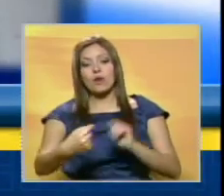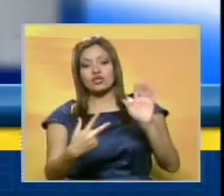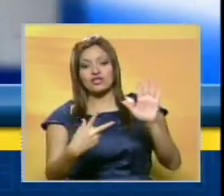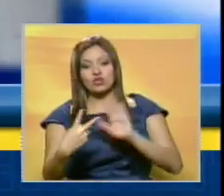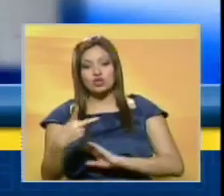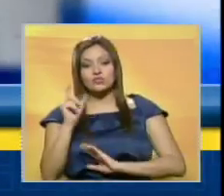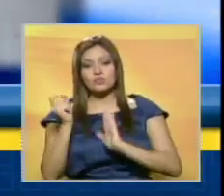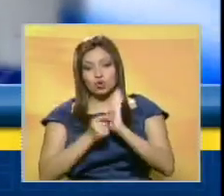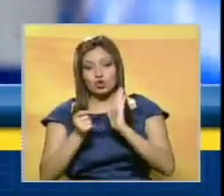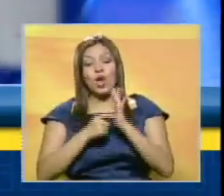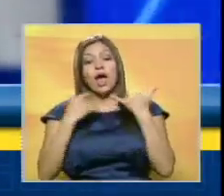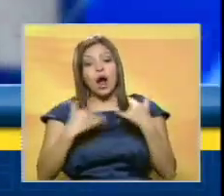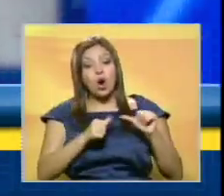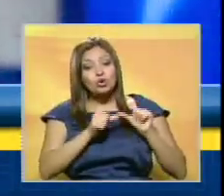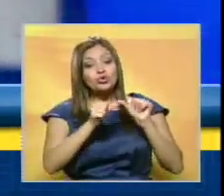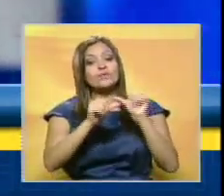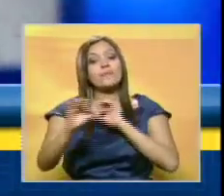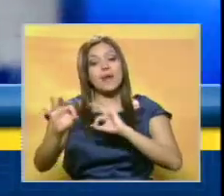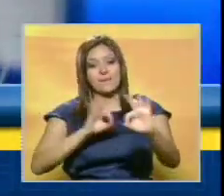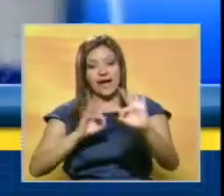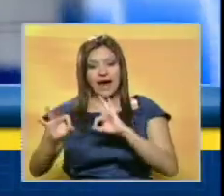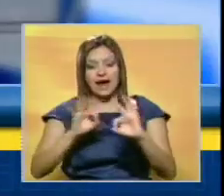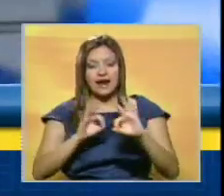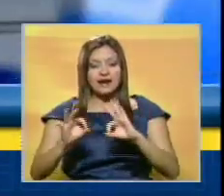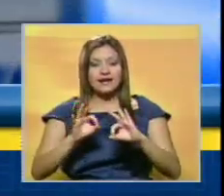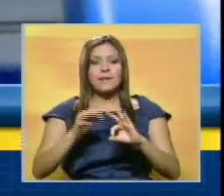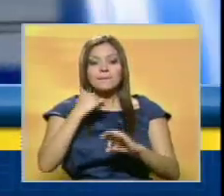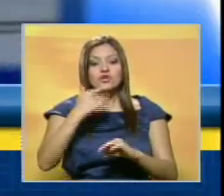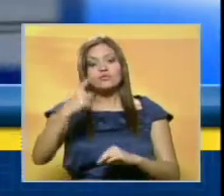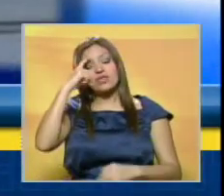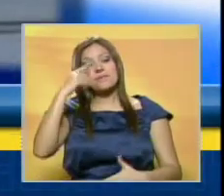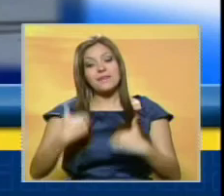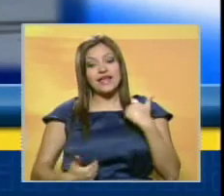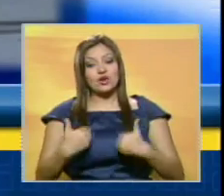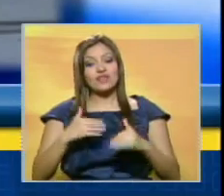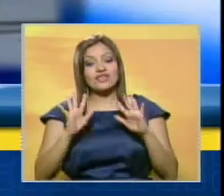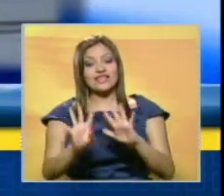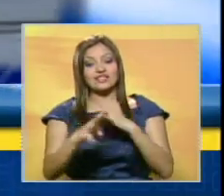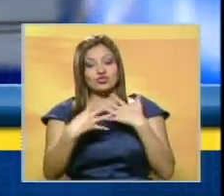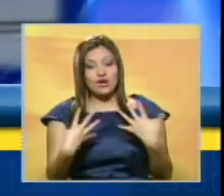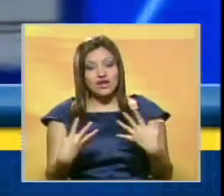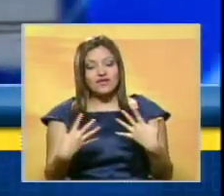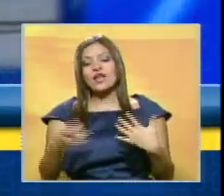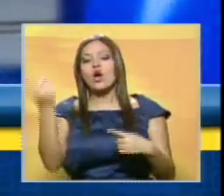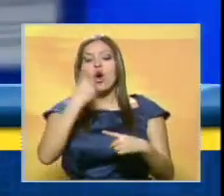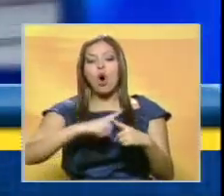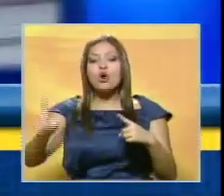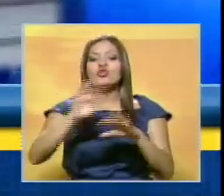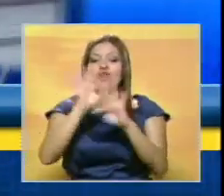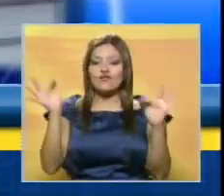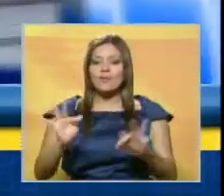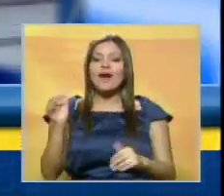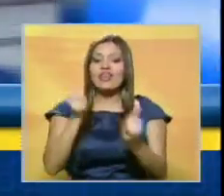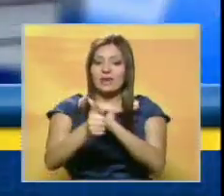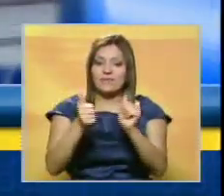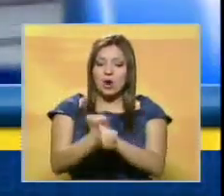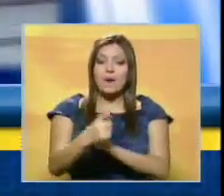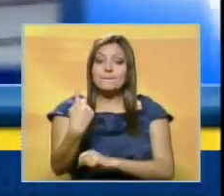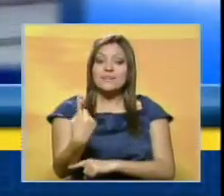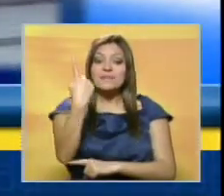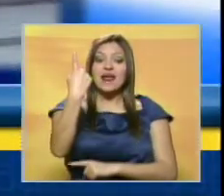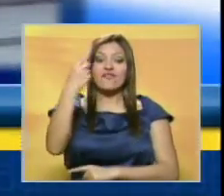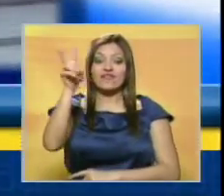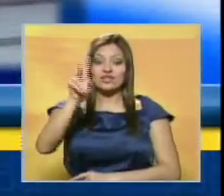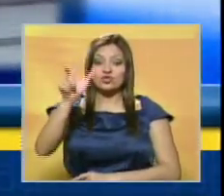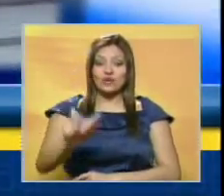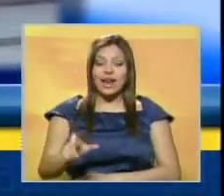135,82 puntos. Ahora continúa su preparación para debutar el próximo miércoles 19 en la modalidad de slalom gigante, lo que lo convertirá en el primer criollo